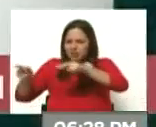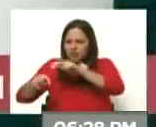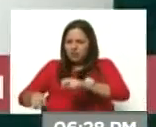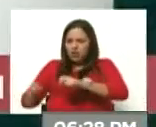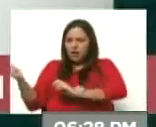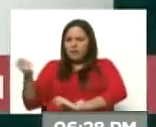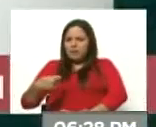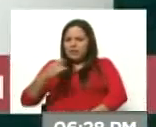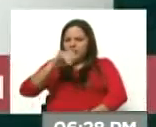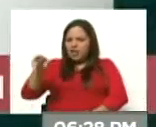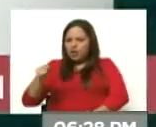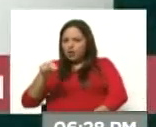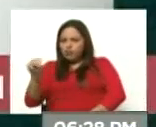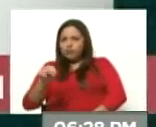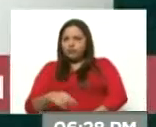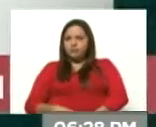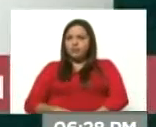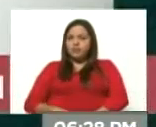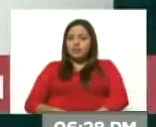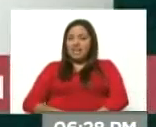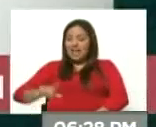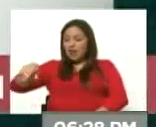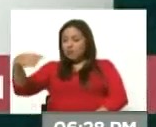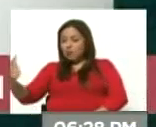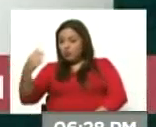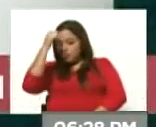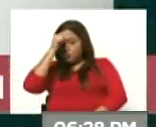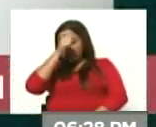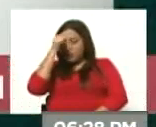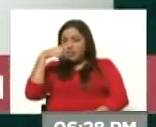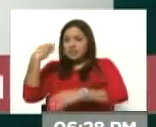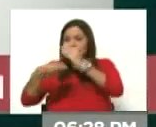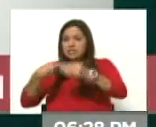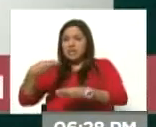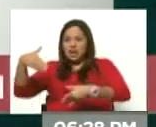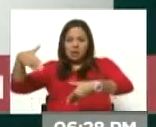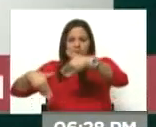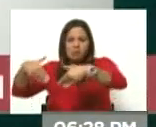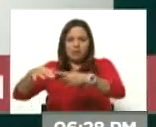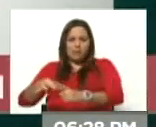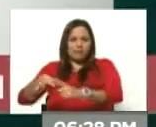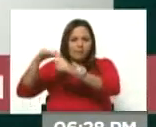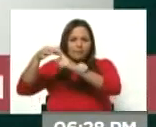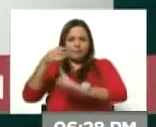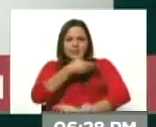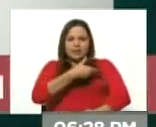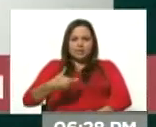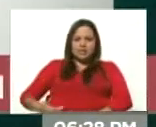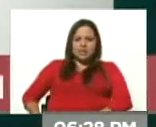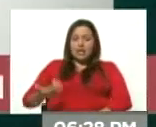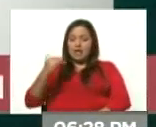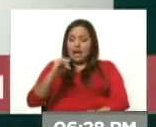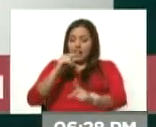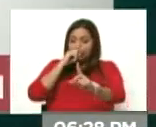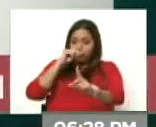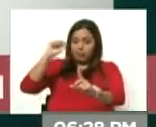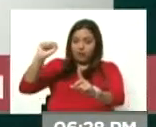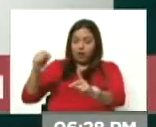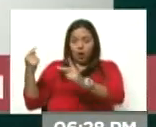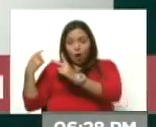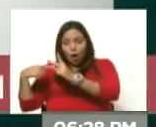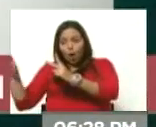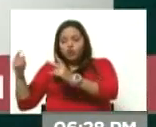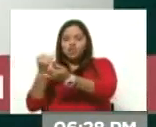del mes de junio y el próximo domingo se realizará una elección presidencial y los candidatos fueran nicolás maduro y un